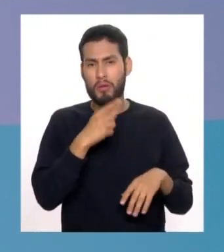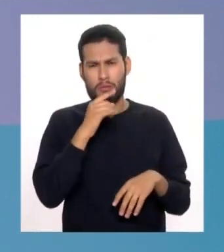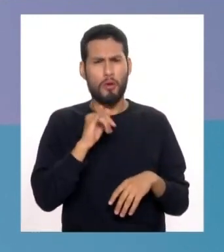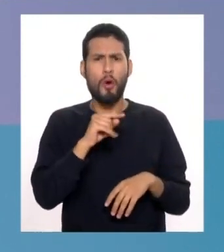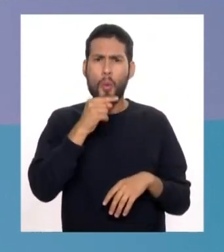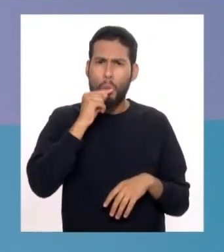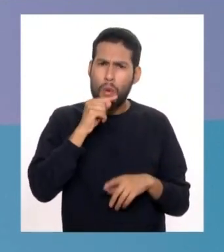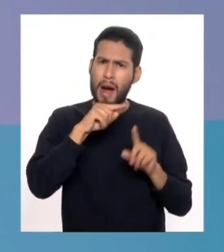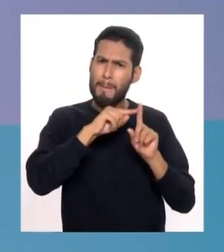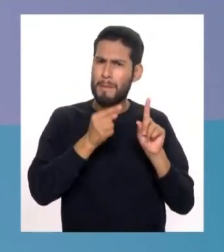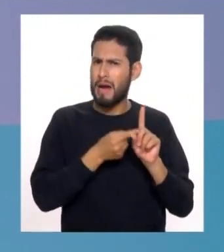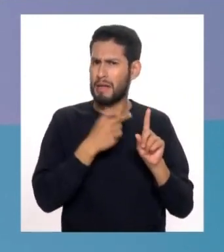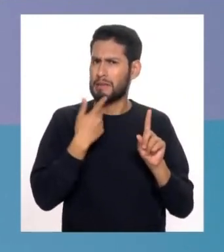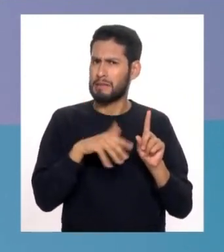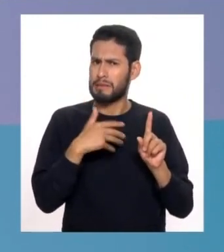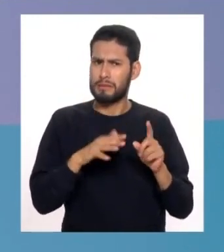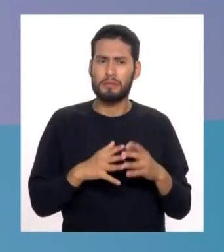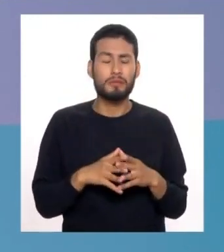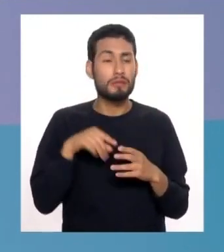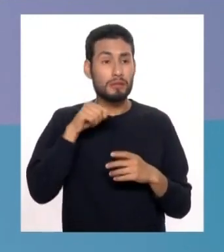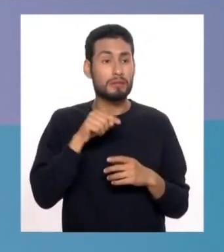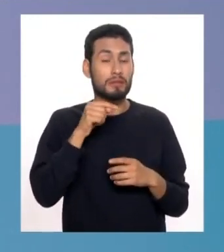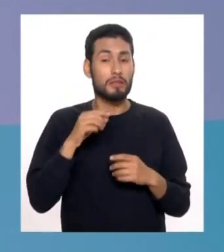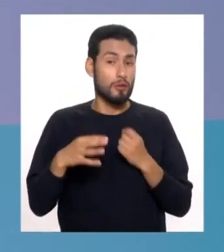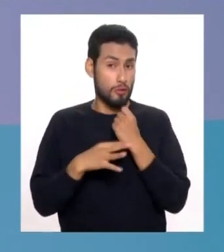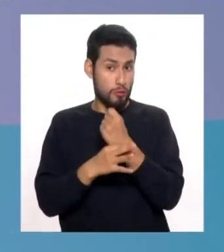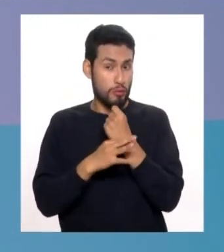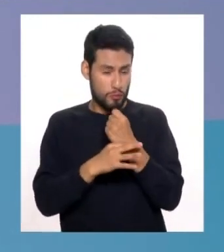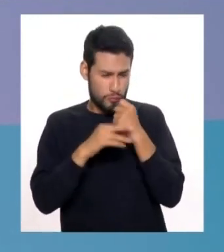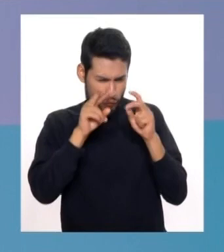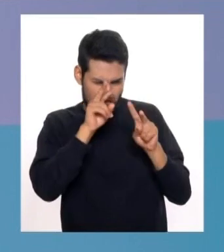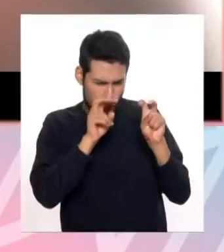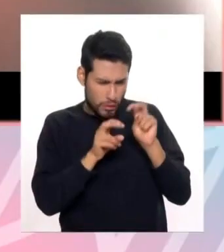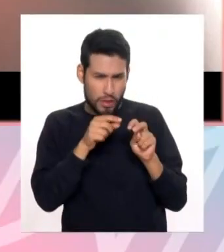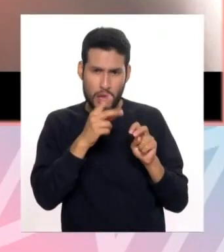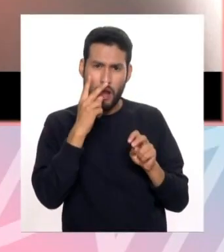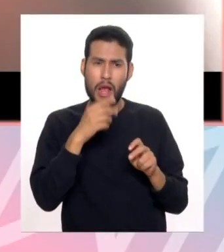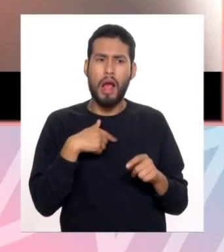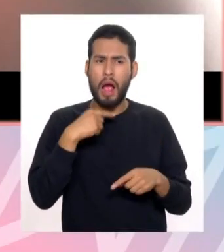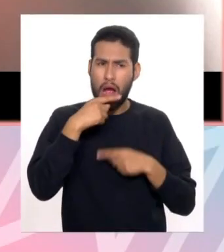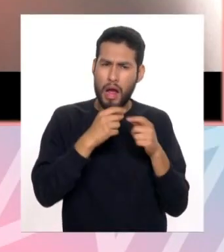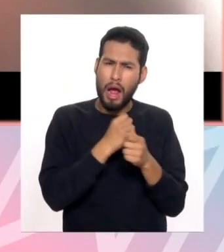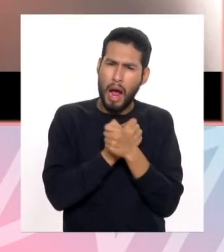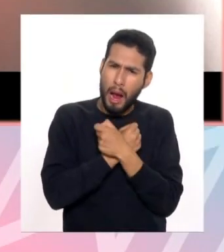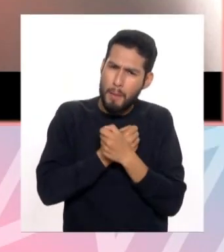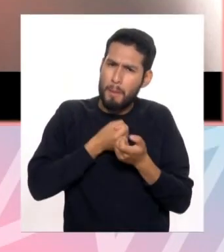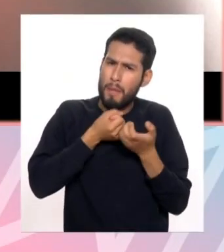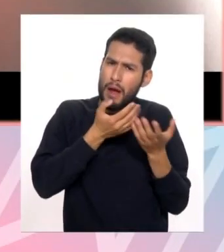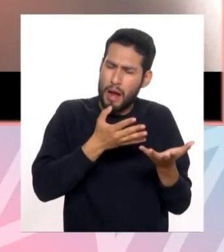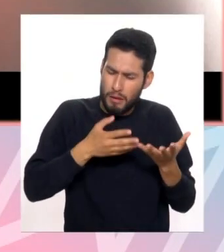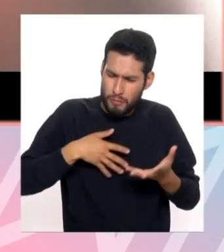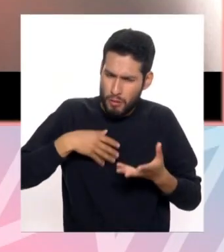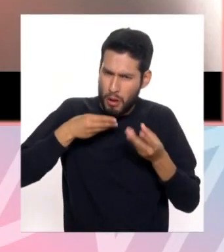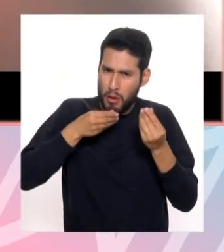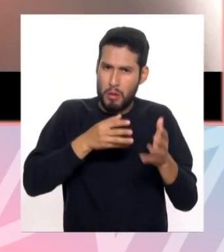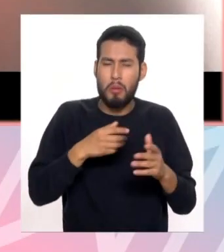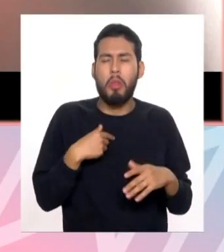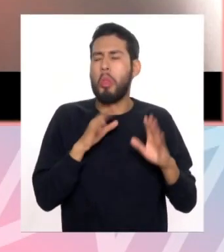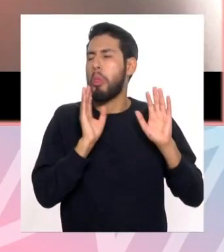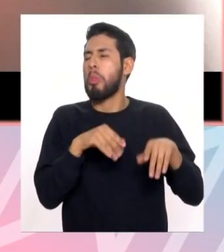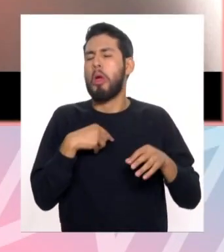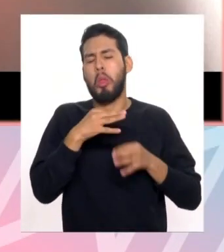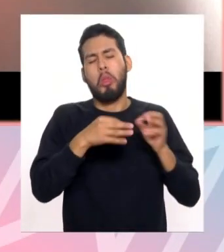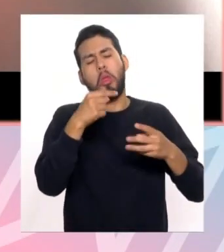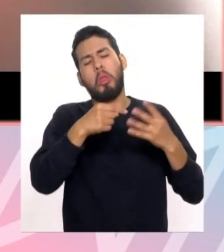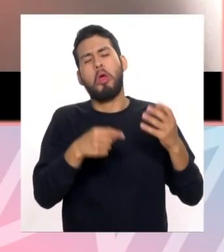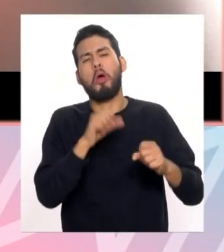mujer embarazada. Y la interpretación empática y cómo se transmite la posibilidad